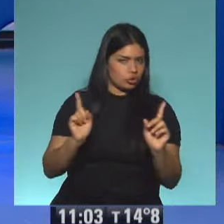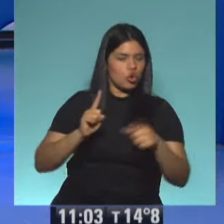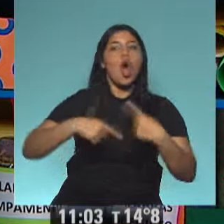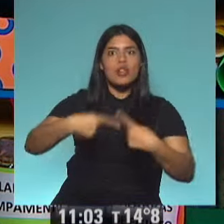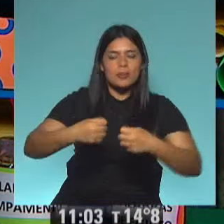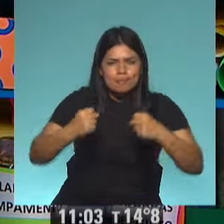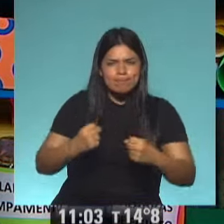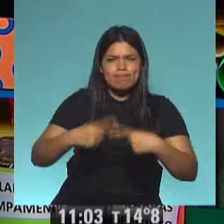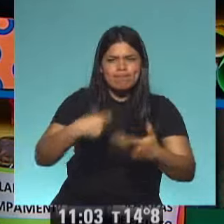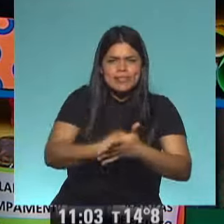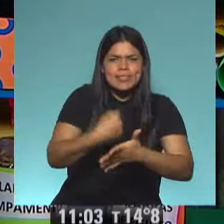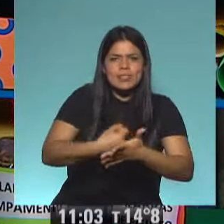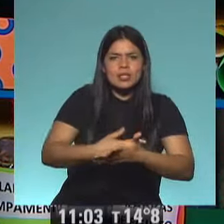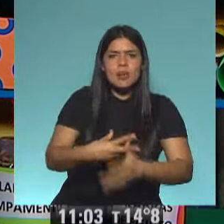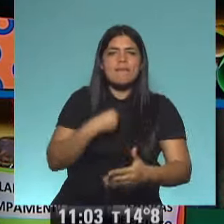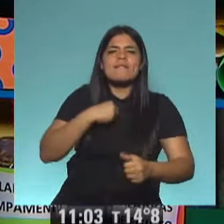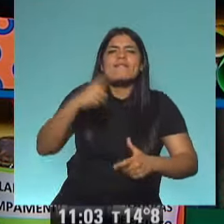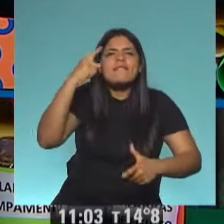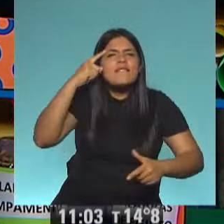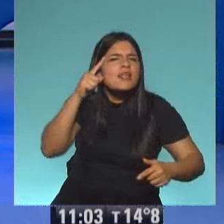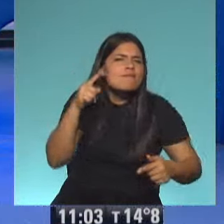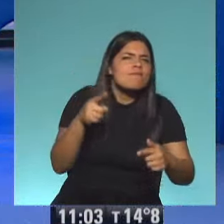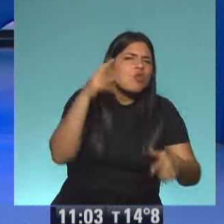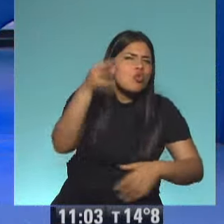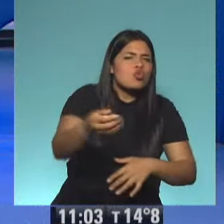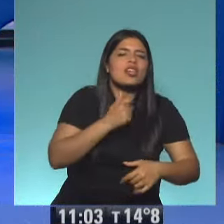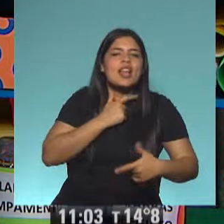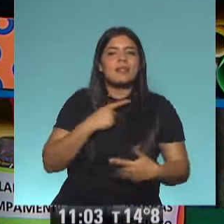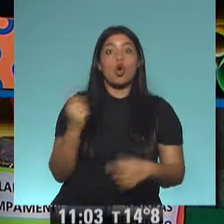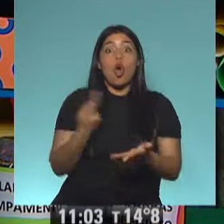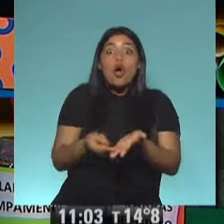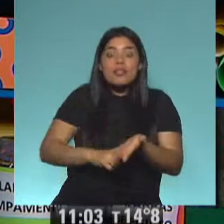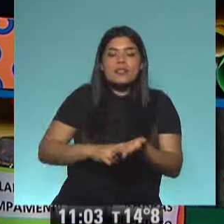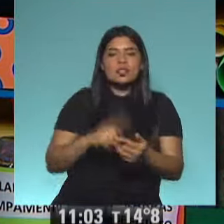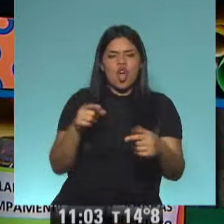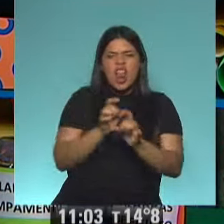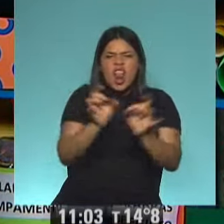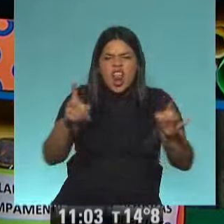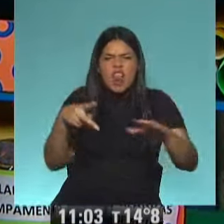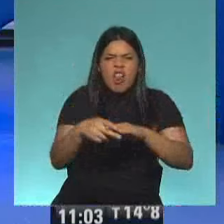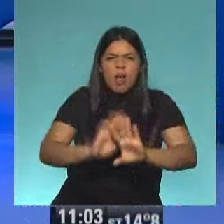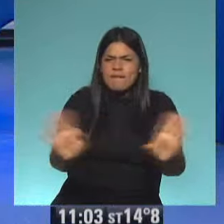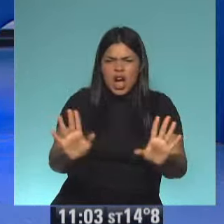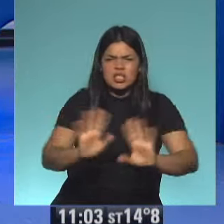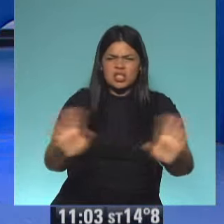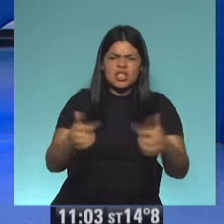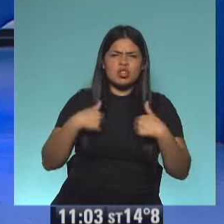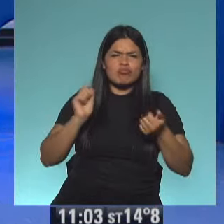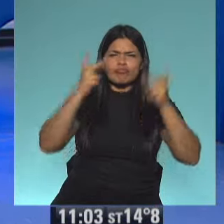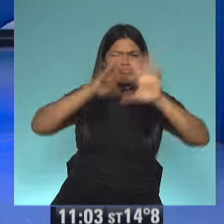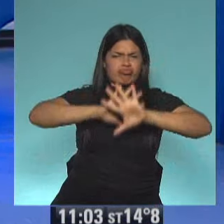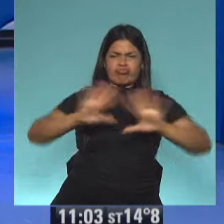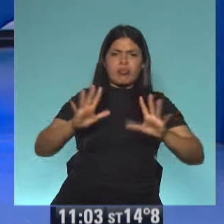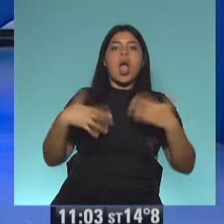la esperanza y la alegría. Otra vez, no queremos más pandemia, no se enoja, pero